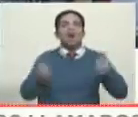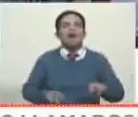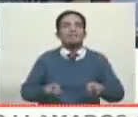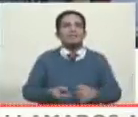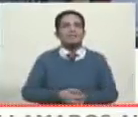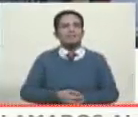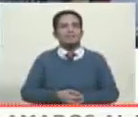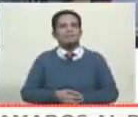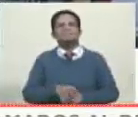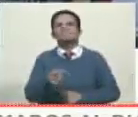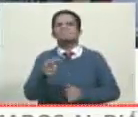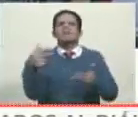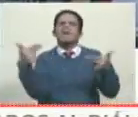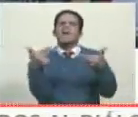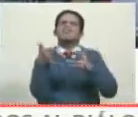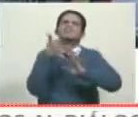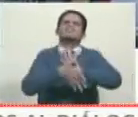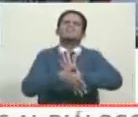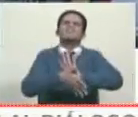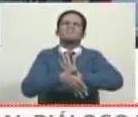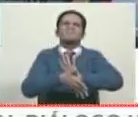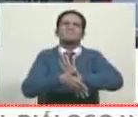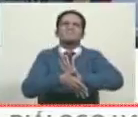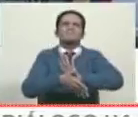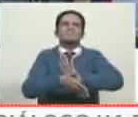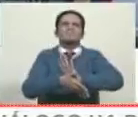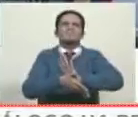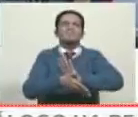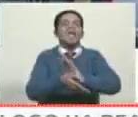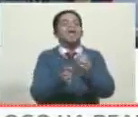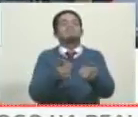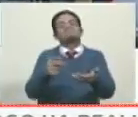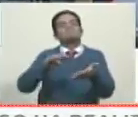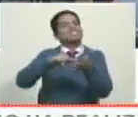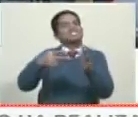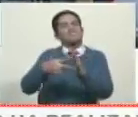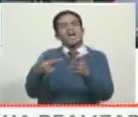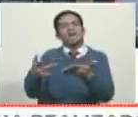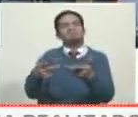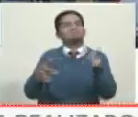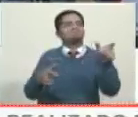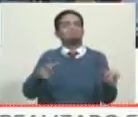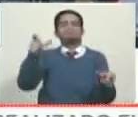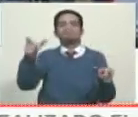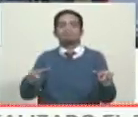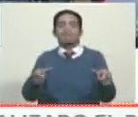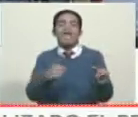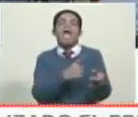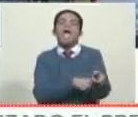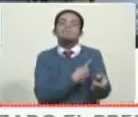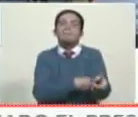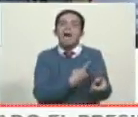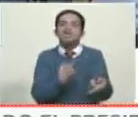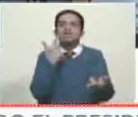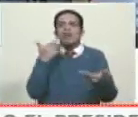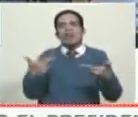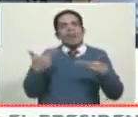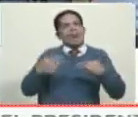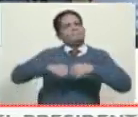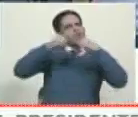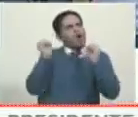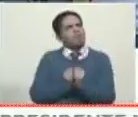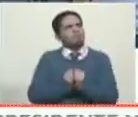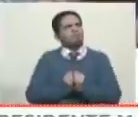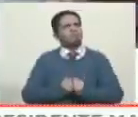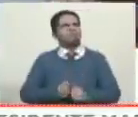guerra civil e implica que haya hermanos peleando de un mismo país quién es hoy